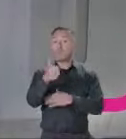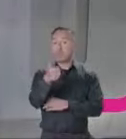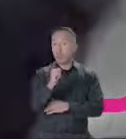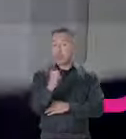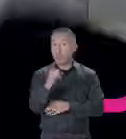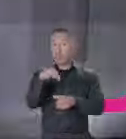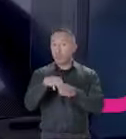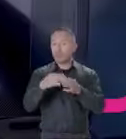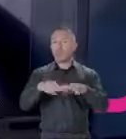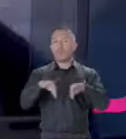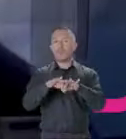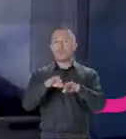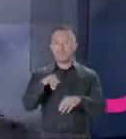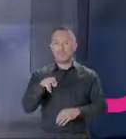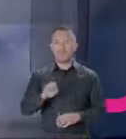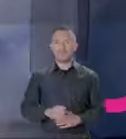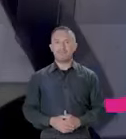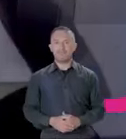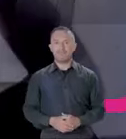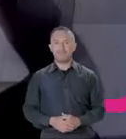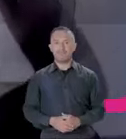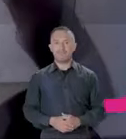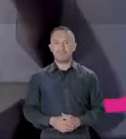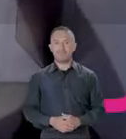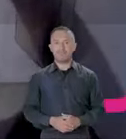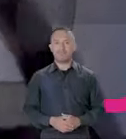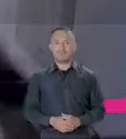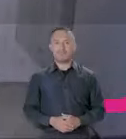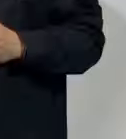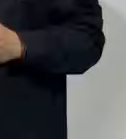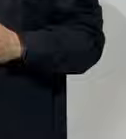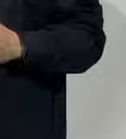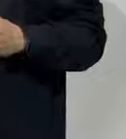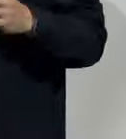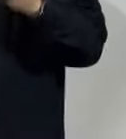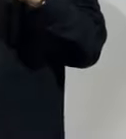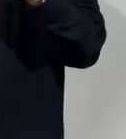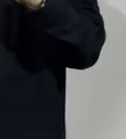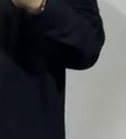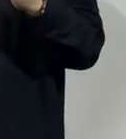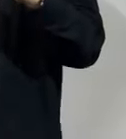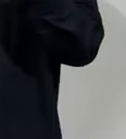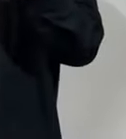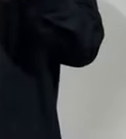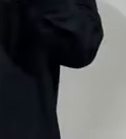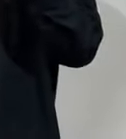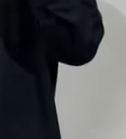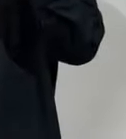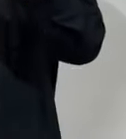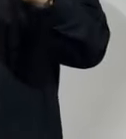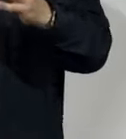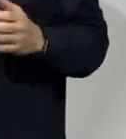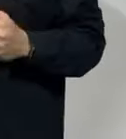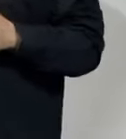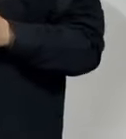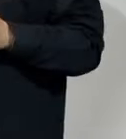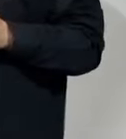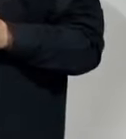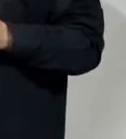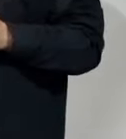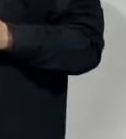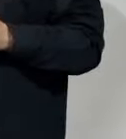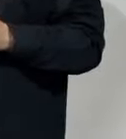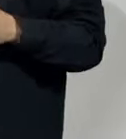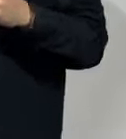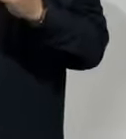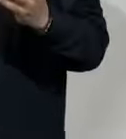6 de junio, el voto sale y vale. INE. Demos gracias a Dios porque es bueno, porque es eterna